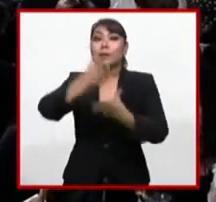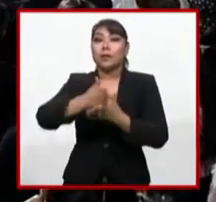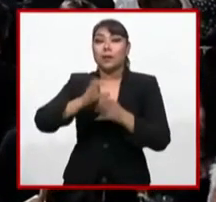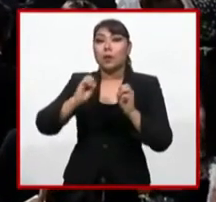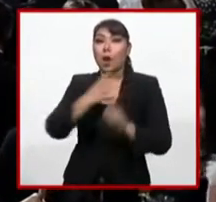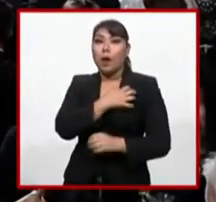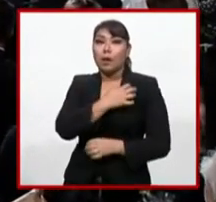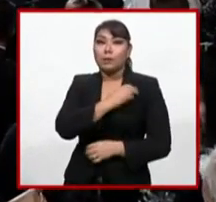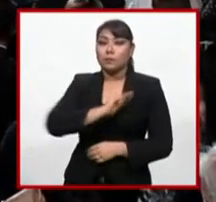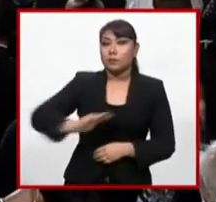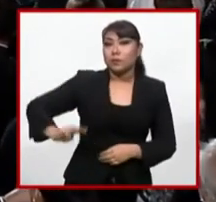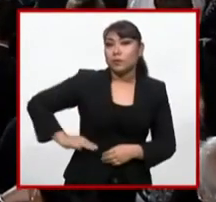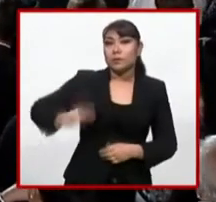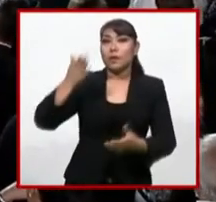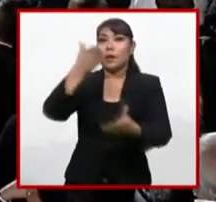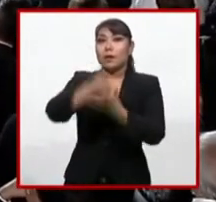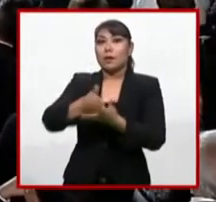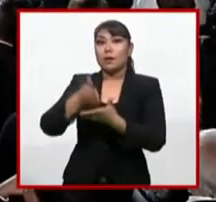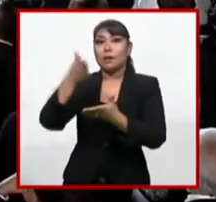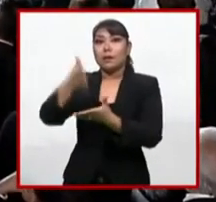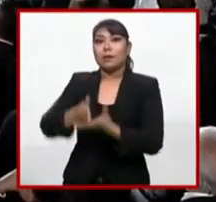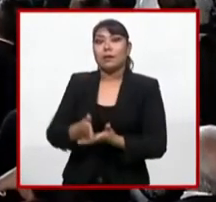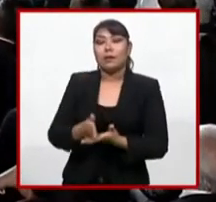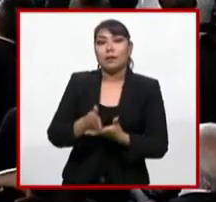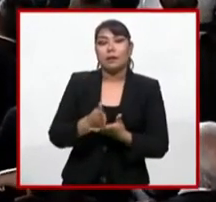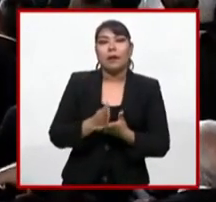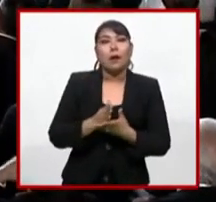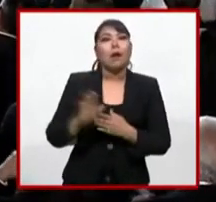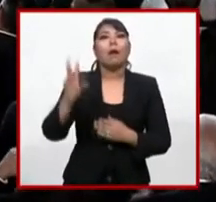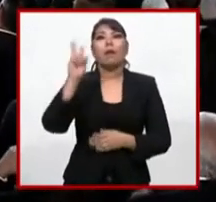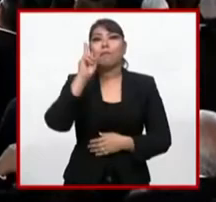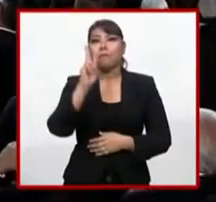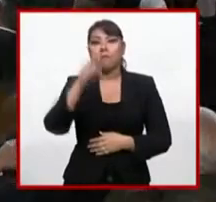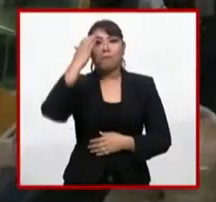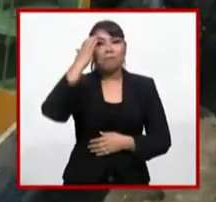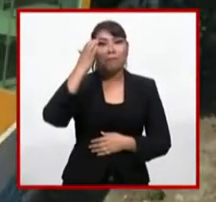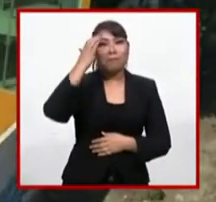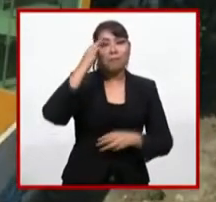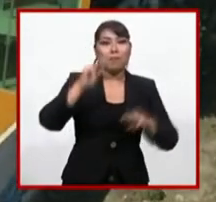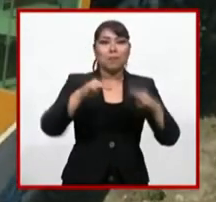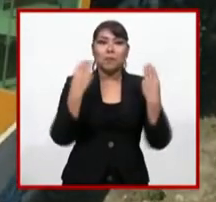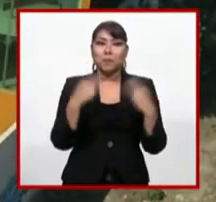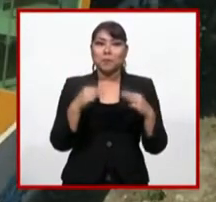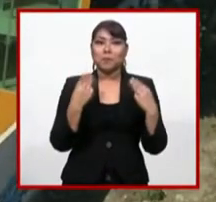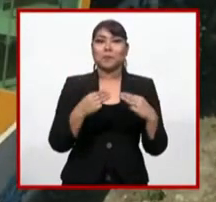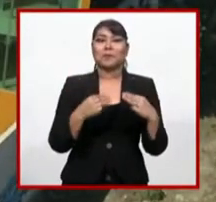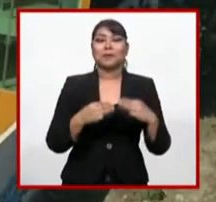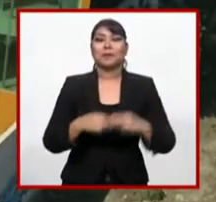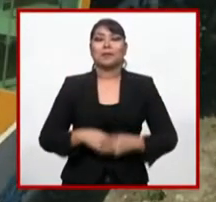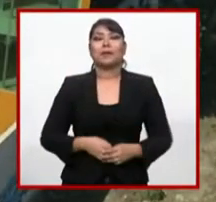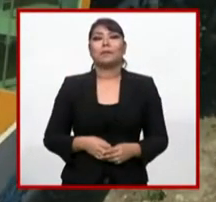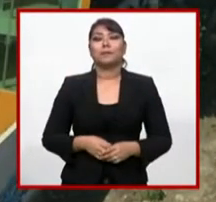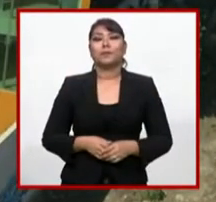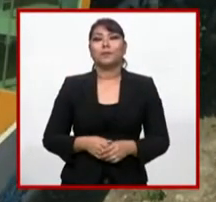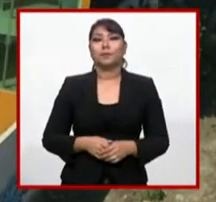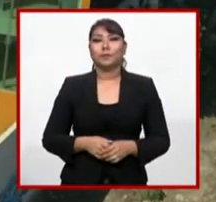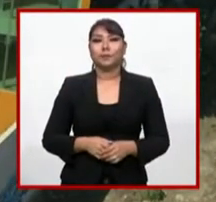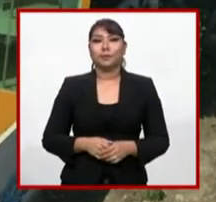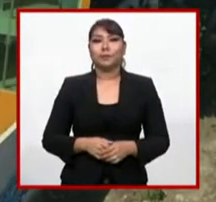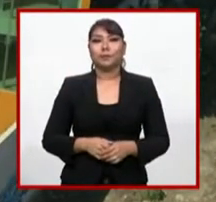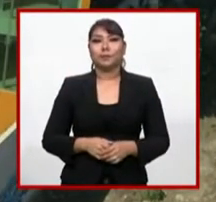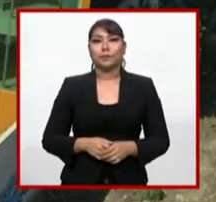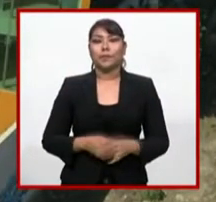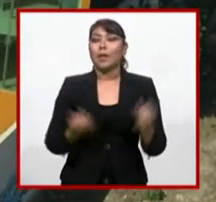para poder escuchar, como lo hacíamos entrando a este recinto, a nuestras bandas de viento. Y agradezco que también